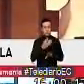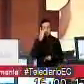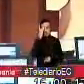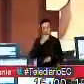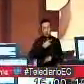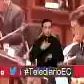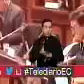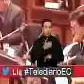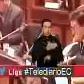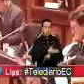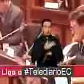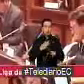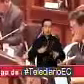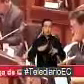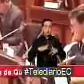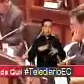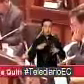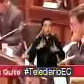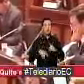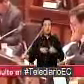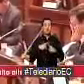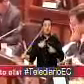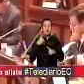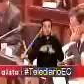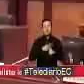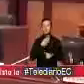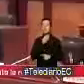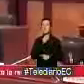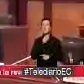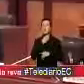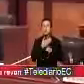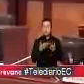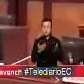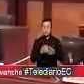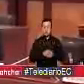del inicio del receso legislativo, previsto para agosto. Alexis Moncayo, Medios Públicos.